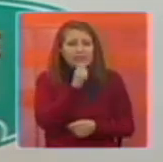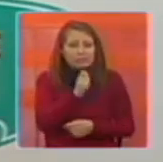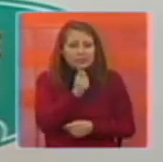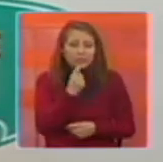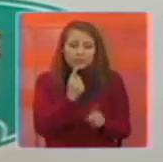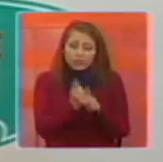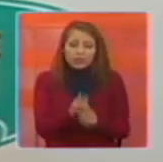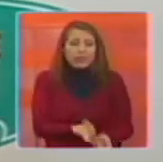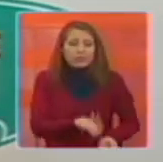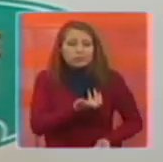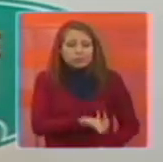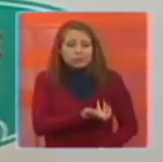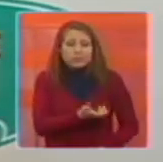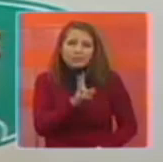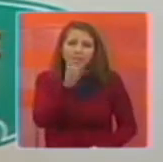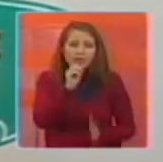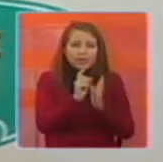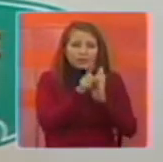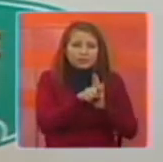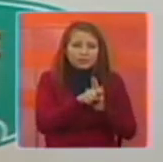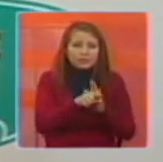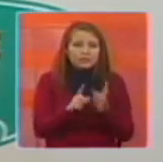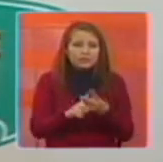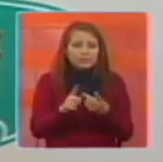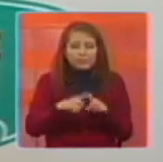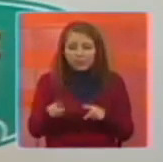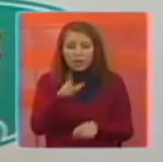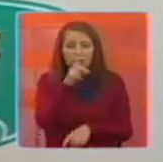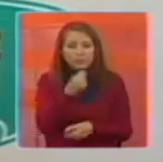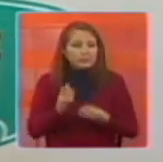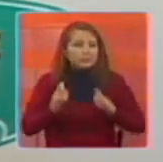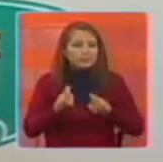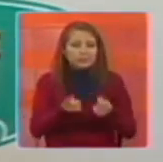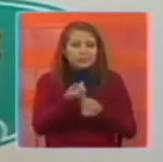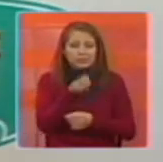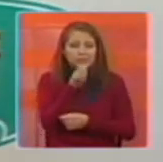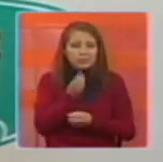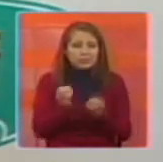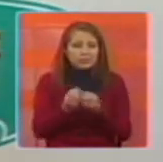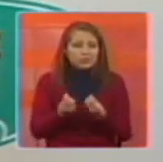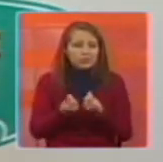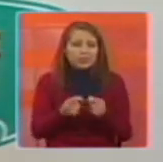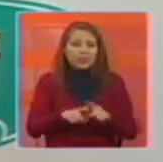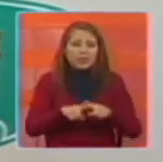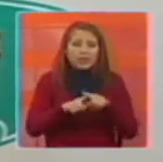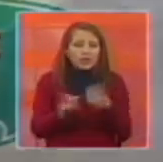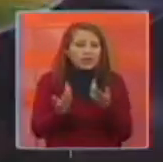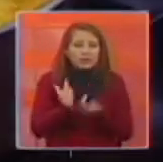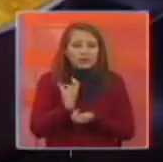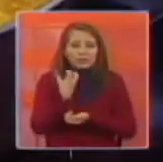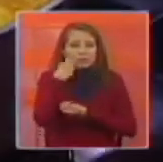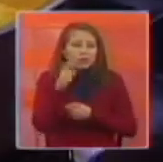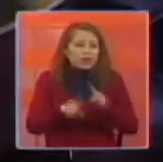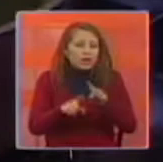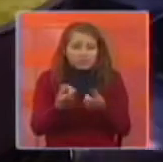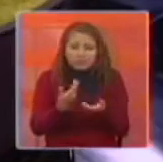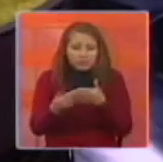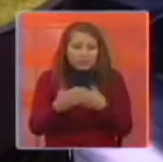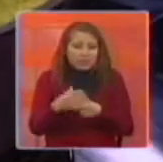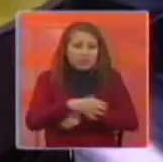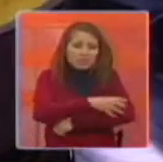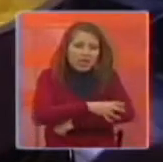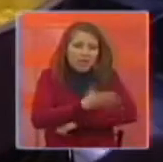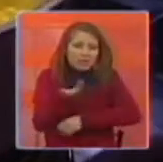debemos hervirla unos 20 minutos. El pollo, en cambio, va a estar rapidito, más rápido, dependiendo también de la presa.